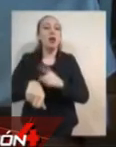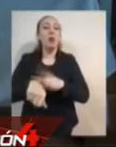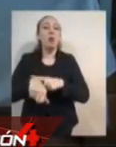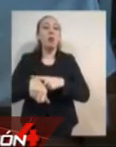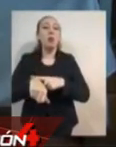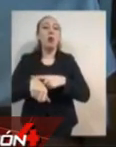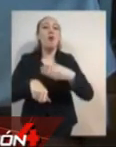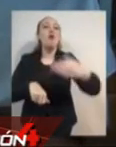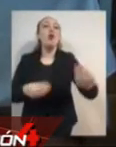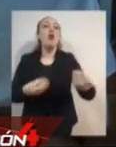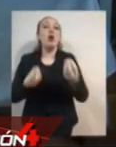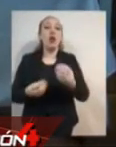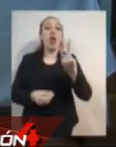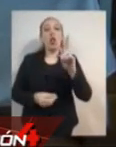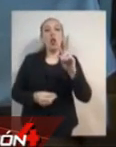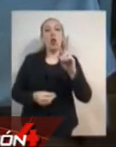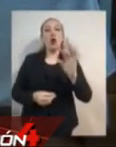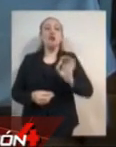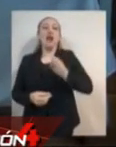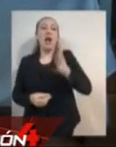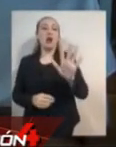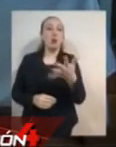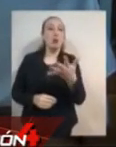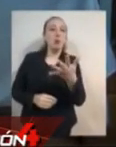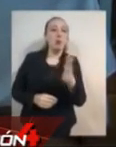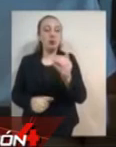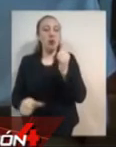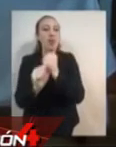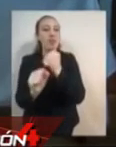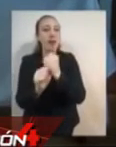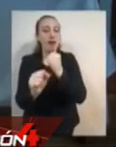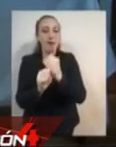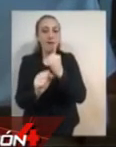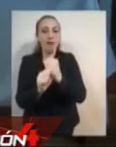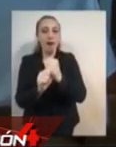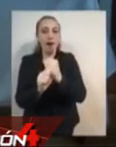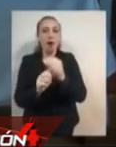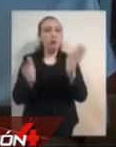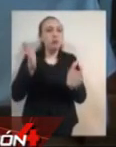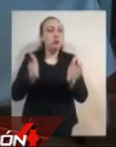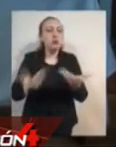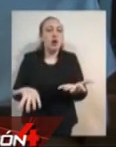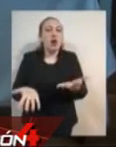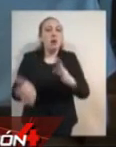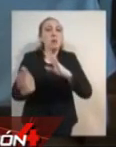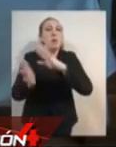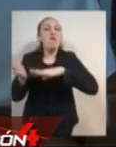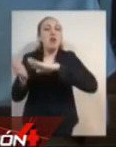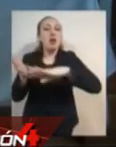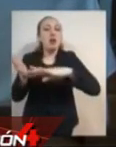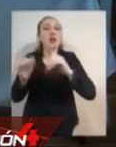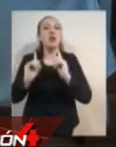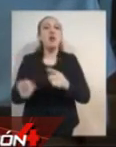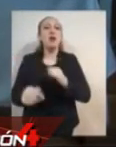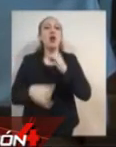son aproximadamente 2 años de obra, con lo que tiene que ser estrictamente planificado. Les cuento en este